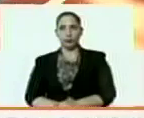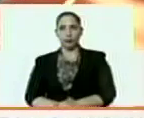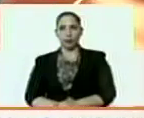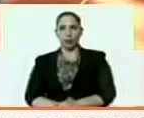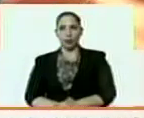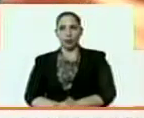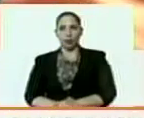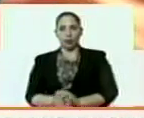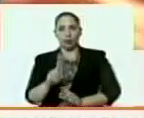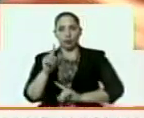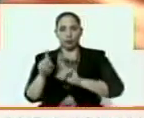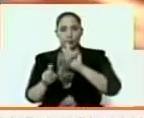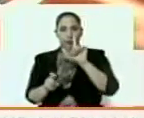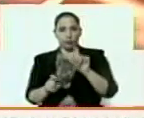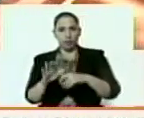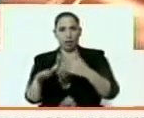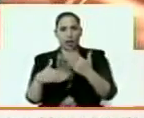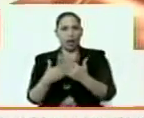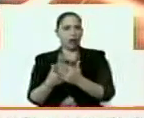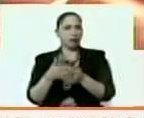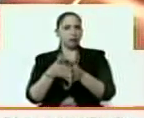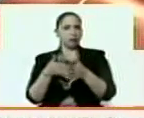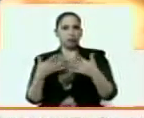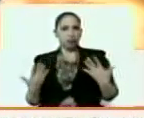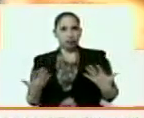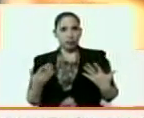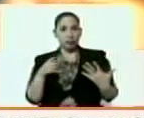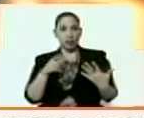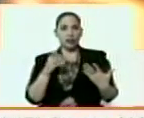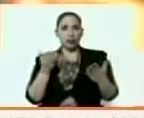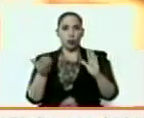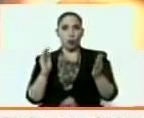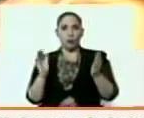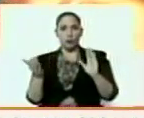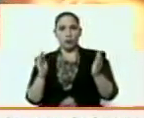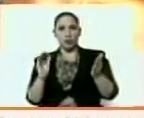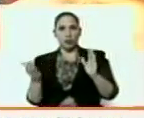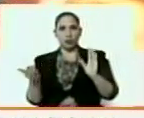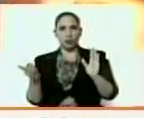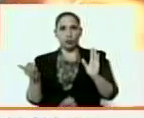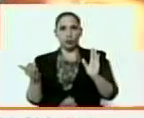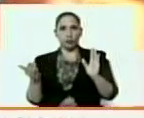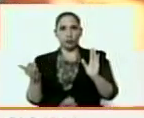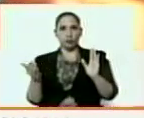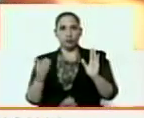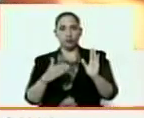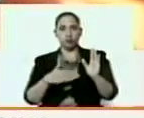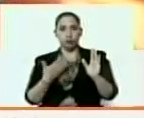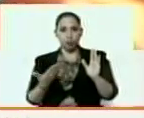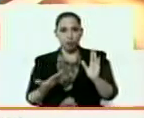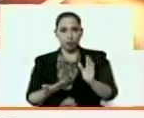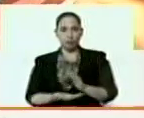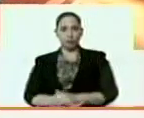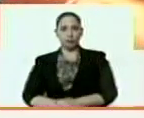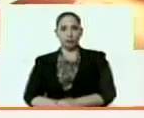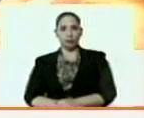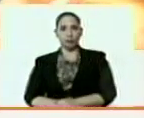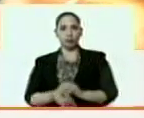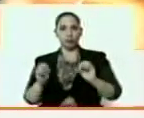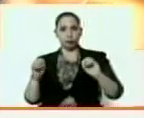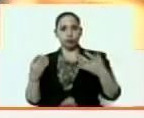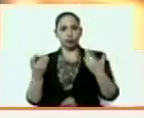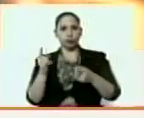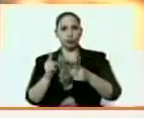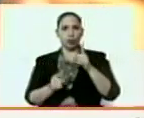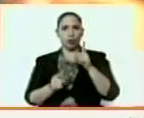La pregunta sería, ¿hasta qué punto estas conversaciones que se están dando pudieran lograr algo